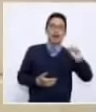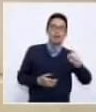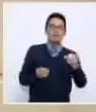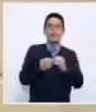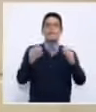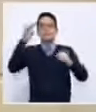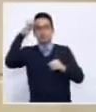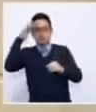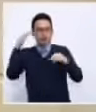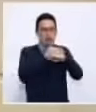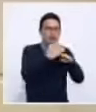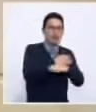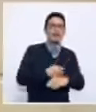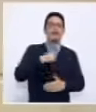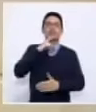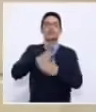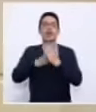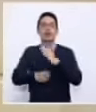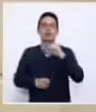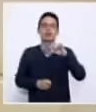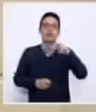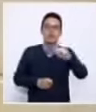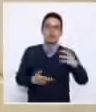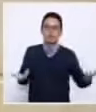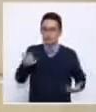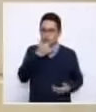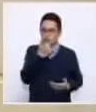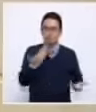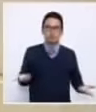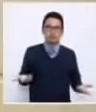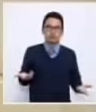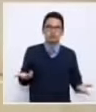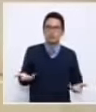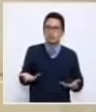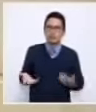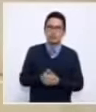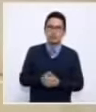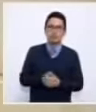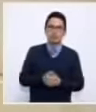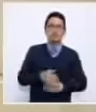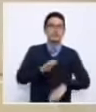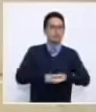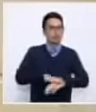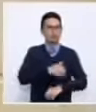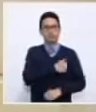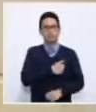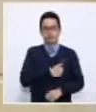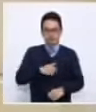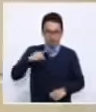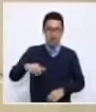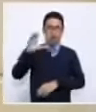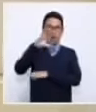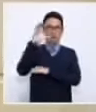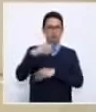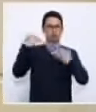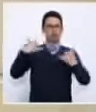de carreteras? ¿Dónde está la DIAN? Entonces, por favor, señores, el país no está